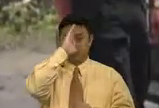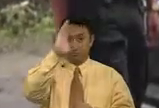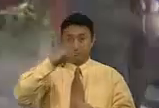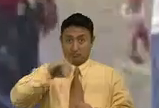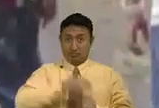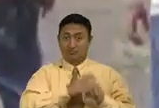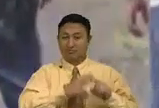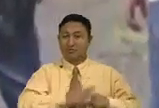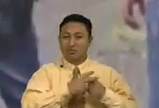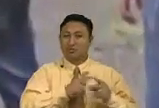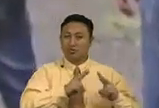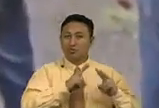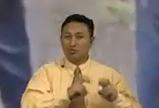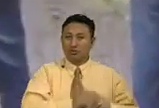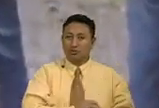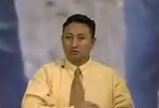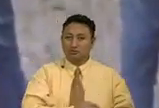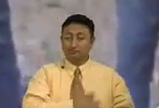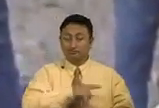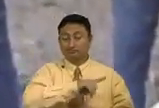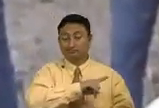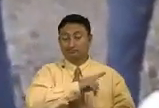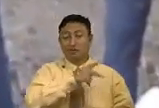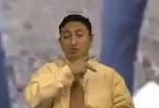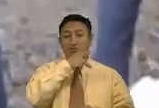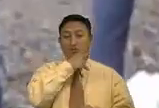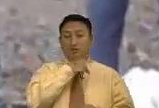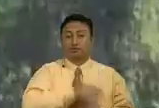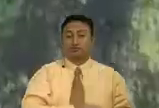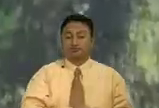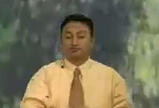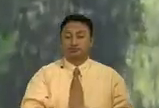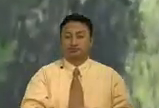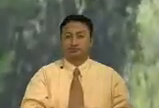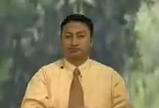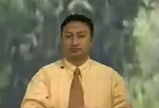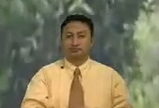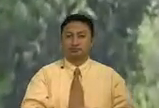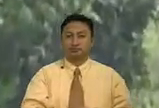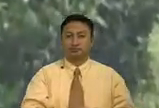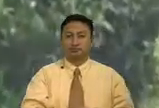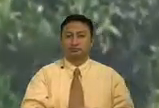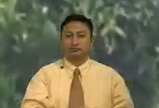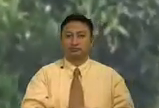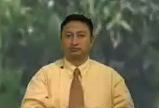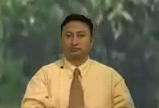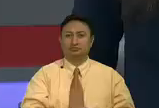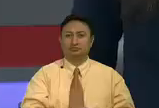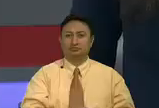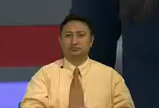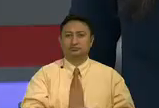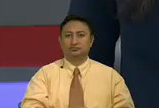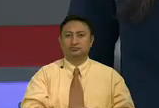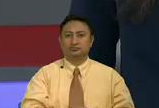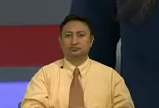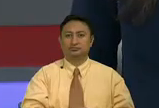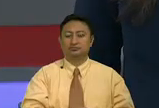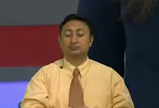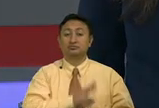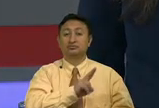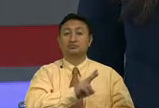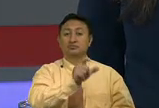sangre que se presentó en la capital manabita este fin de semana, informó Charlie Pisa. Y dos